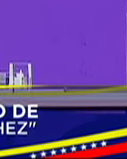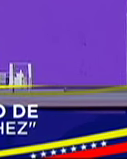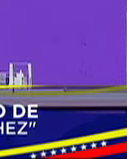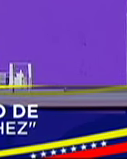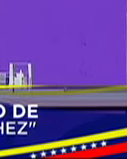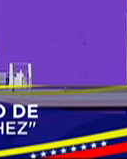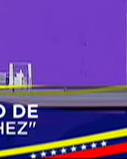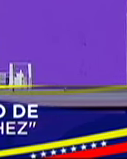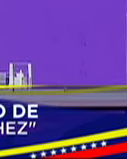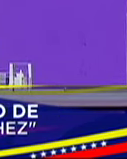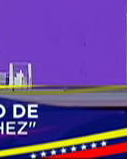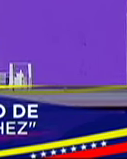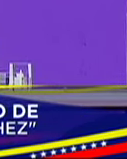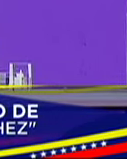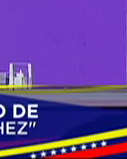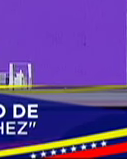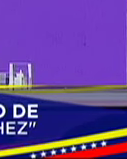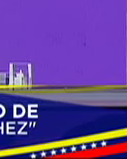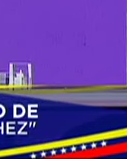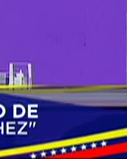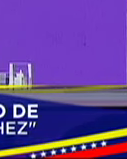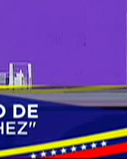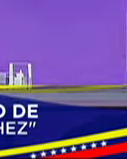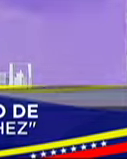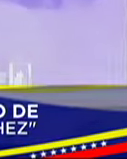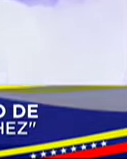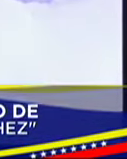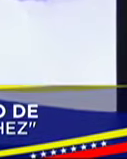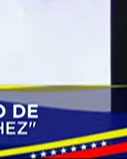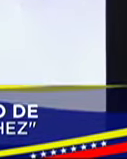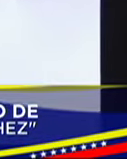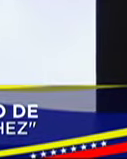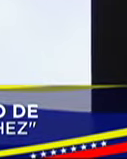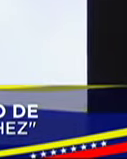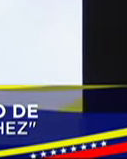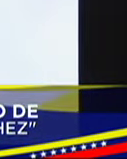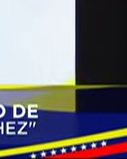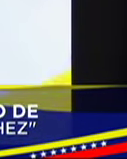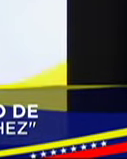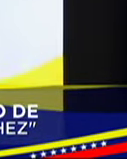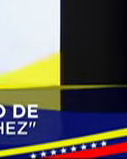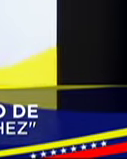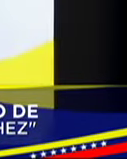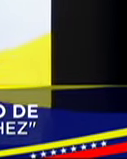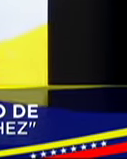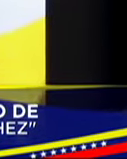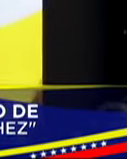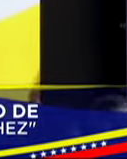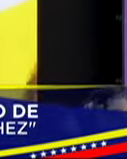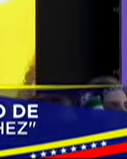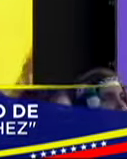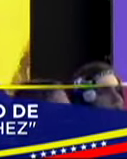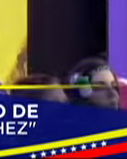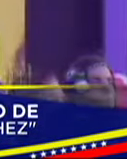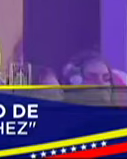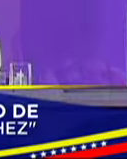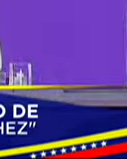y de su querido compañero de lucha, José María España, pudiéramos decir,